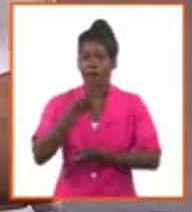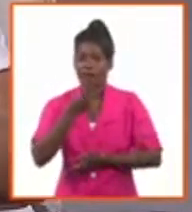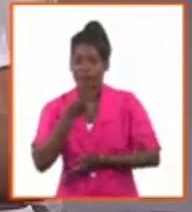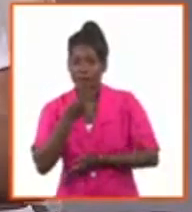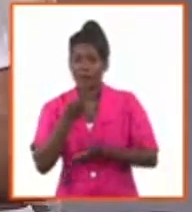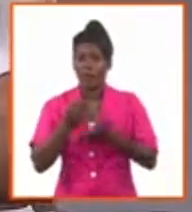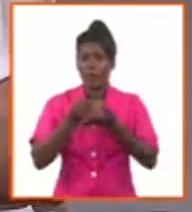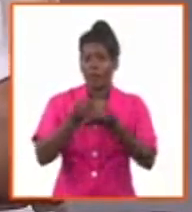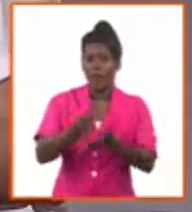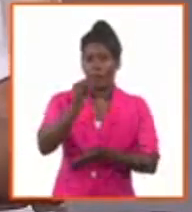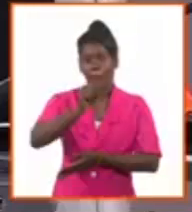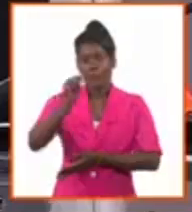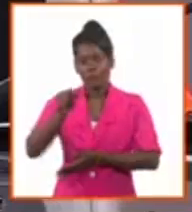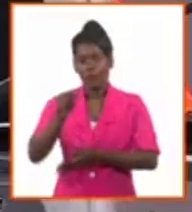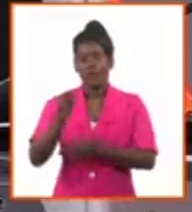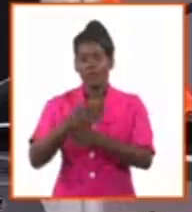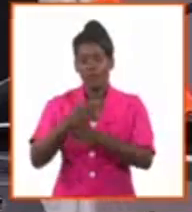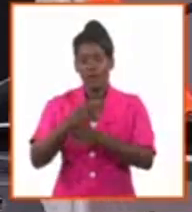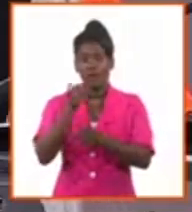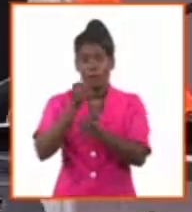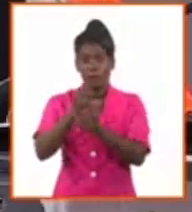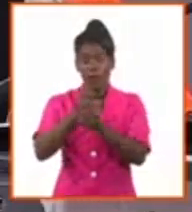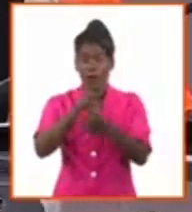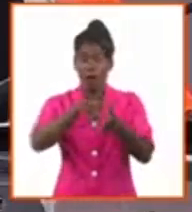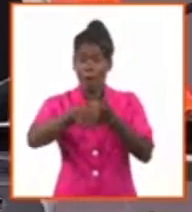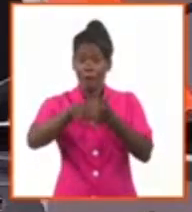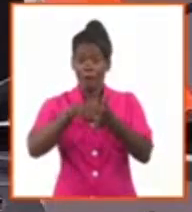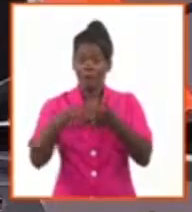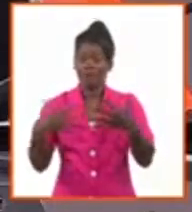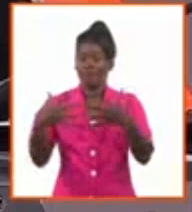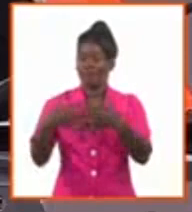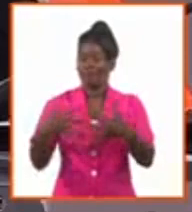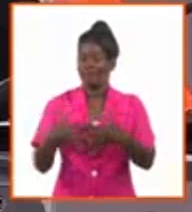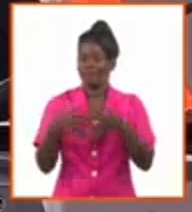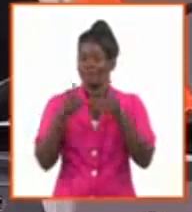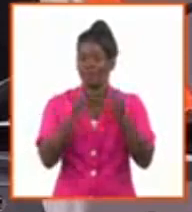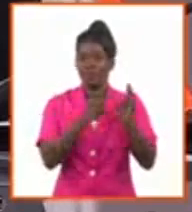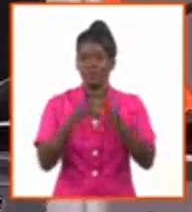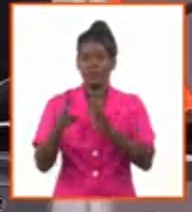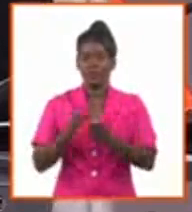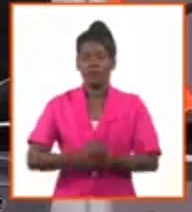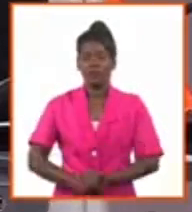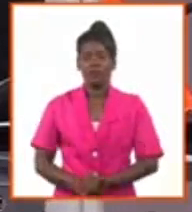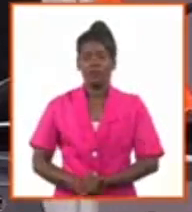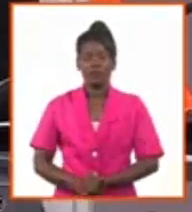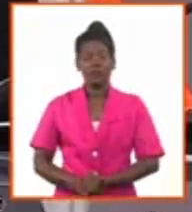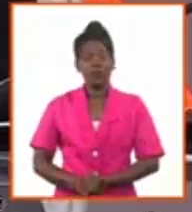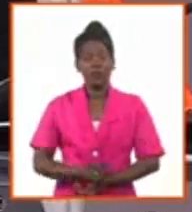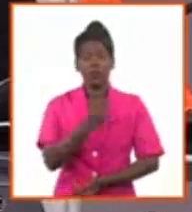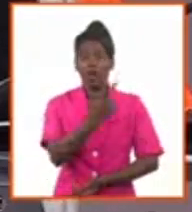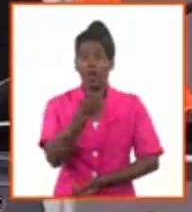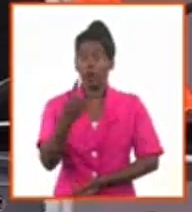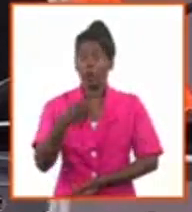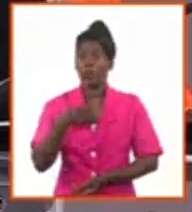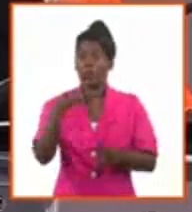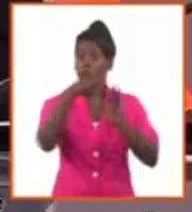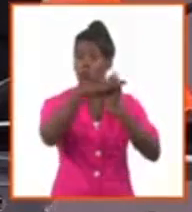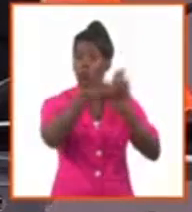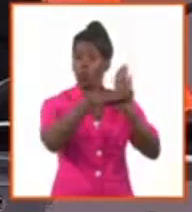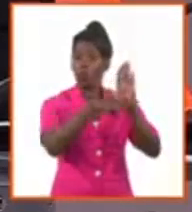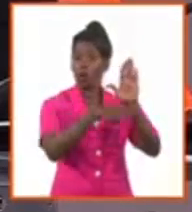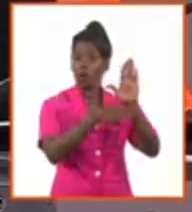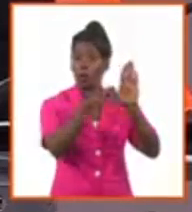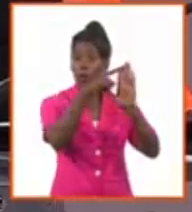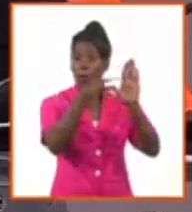organización también bastante importante. Bueno, ahí está, por supuesto, la impronta que le va a poner cada universidad a su